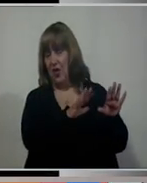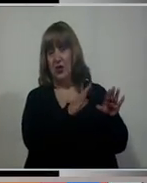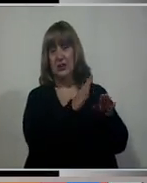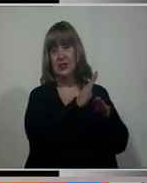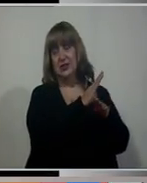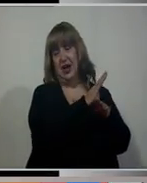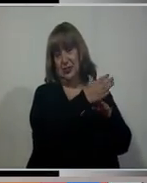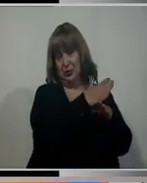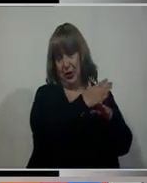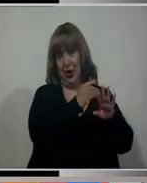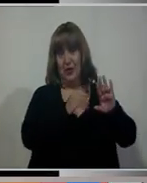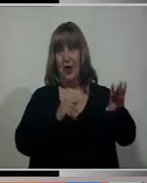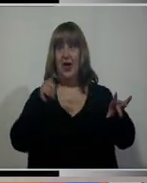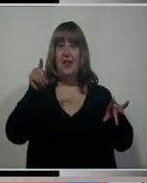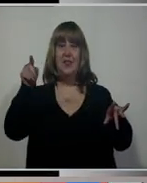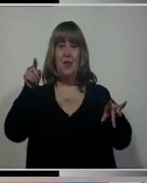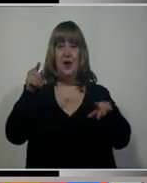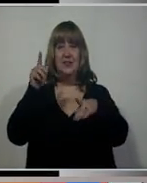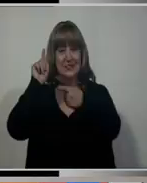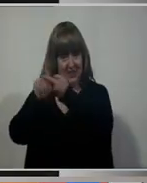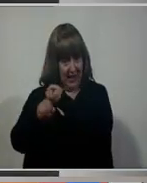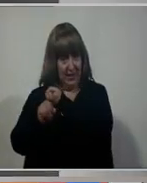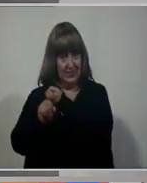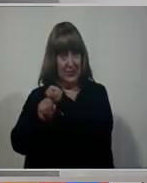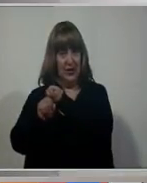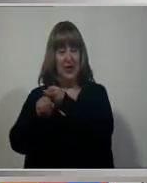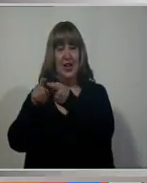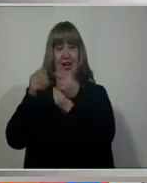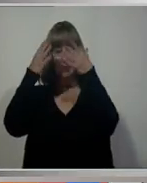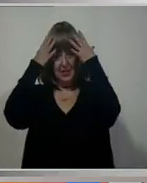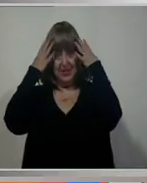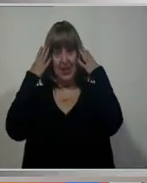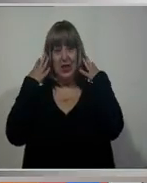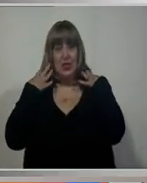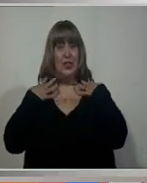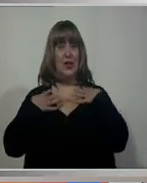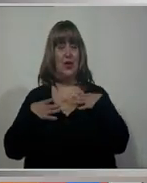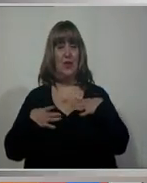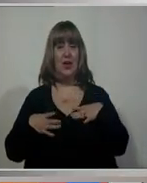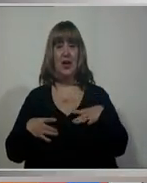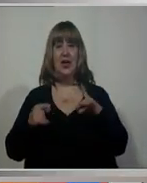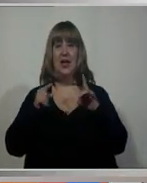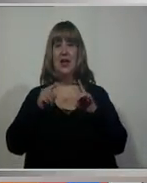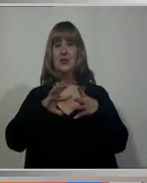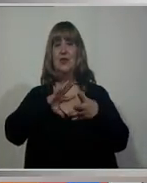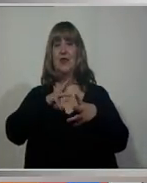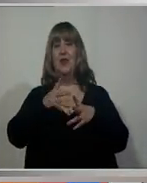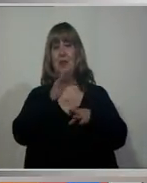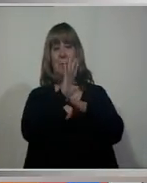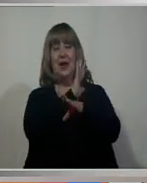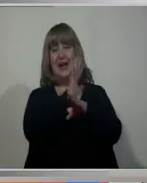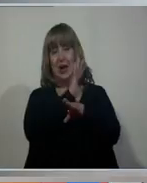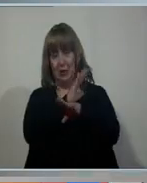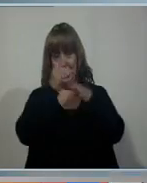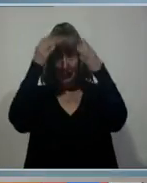casan esa foto de mirtha vestida de novia si no es real que linda no es reducción es una producción de una película de ella